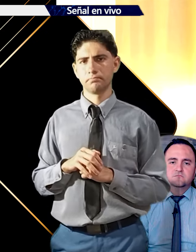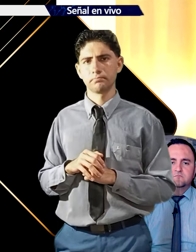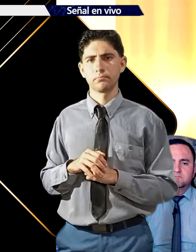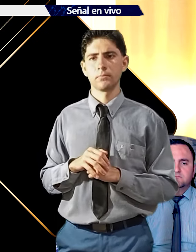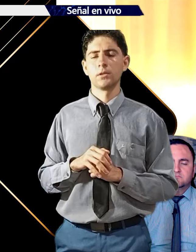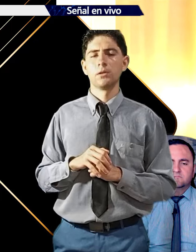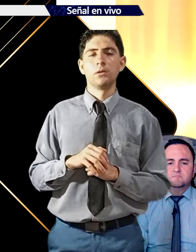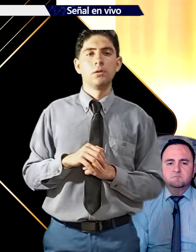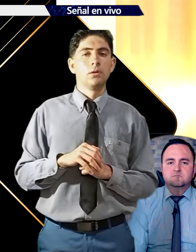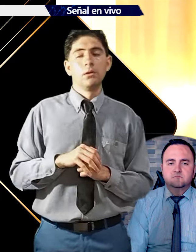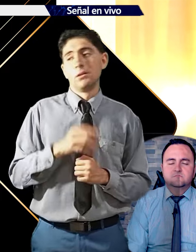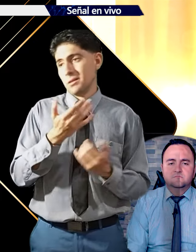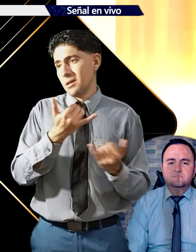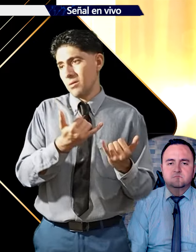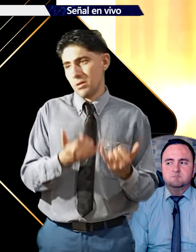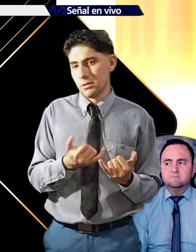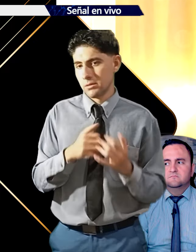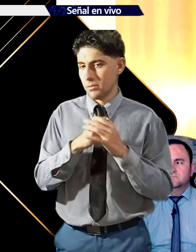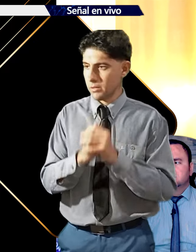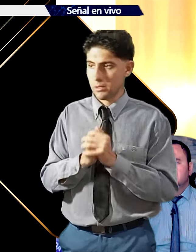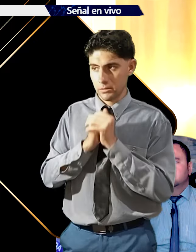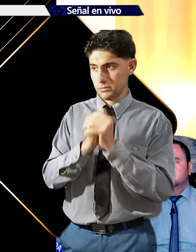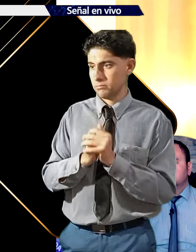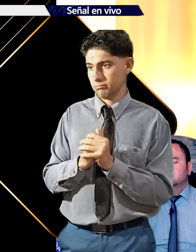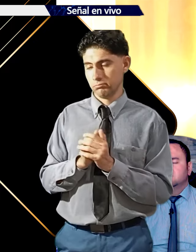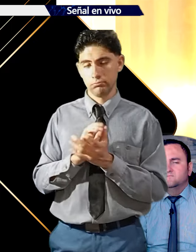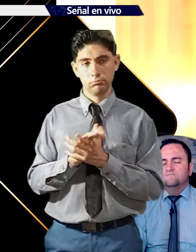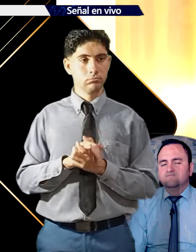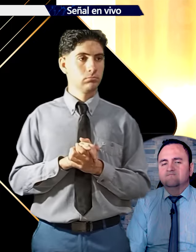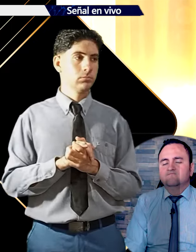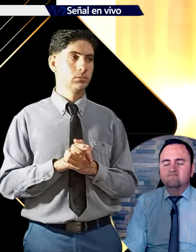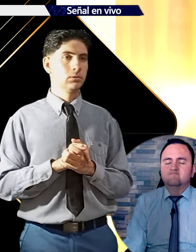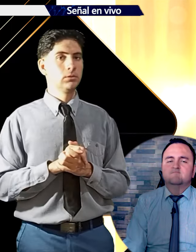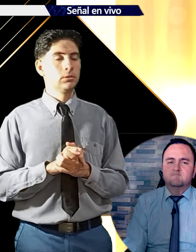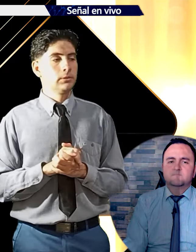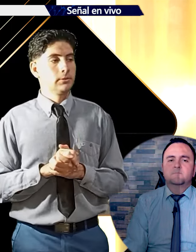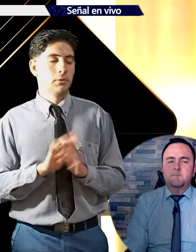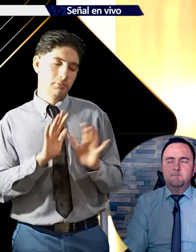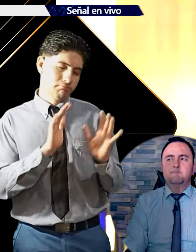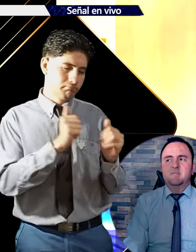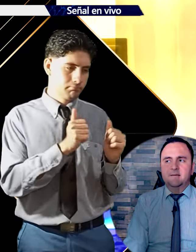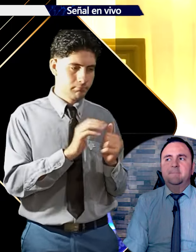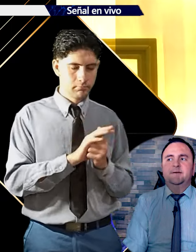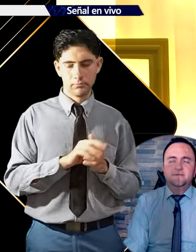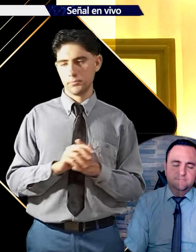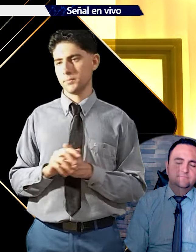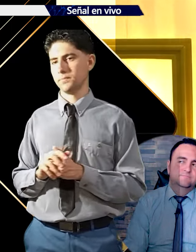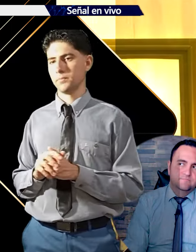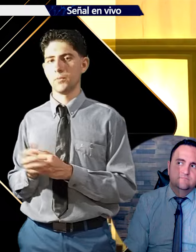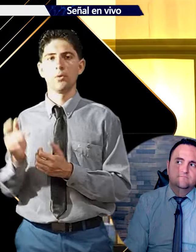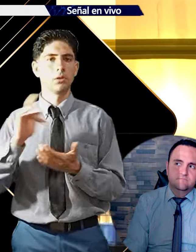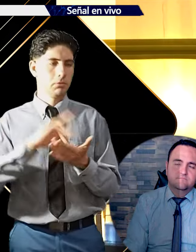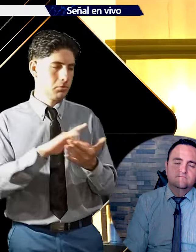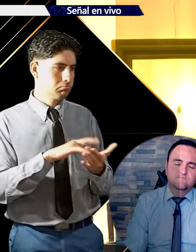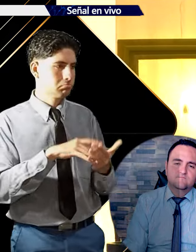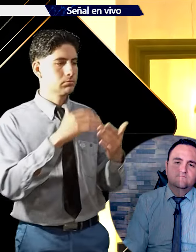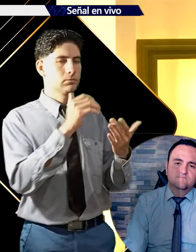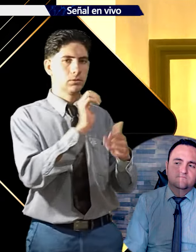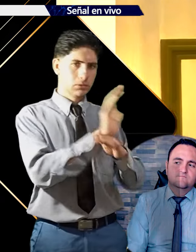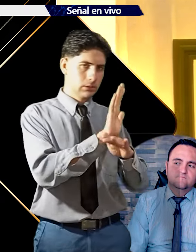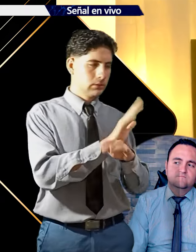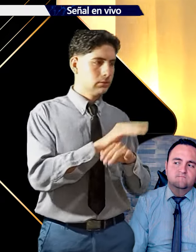por a las 3:30, 4, algo así me dijo. Y entonces, porque está en su tiempo de oración, le dije: ah, bueno, señora. Entonces, bueno, yo me fui para la casa, volví